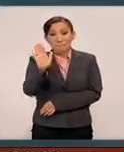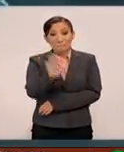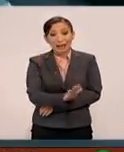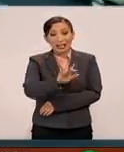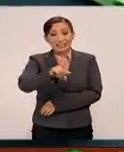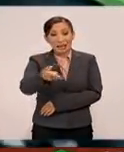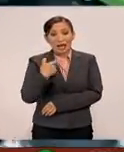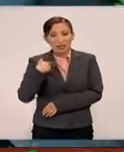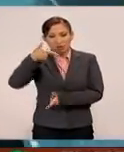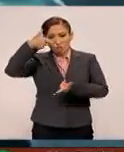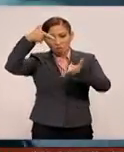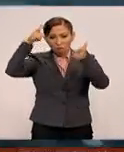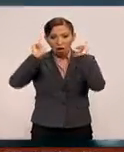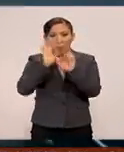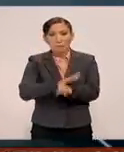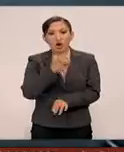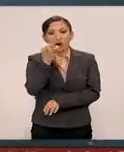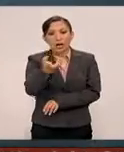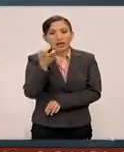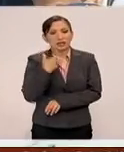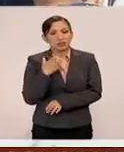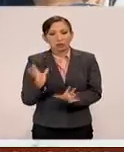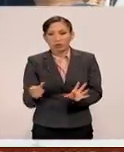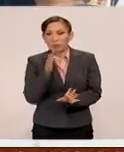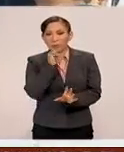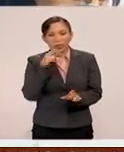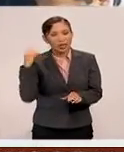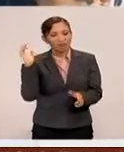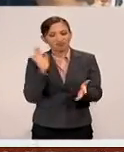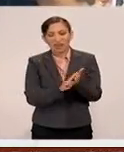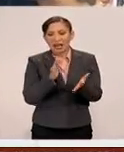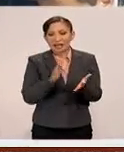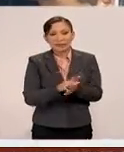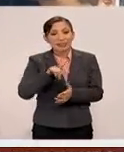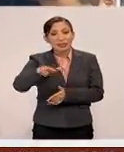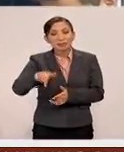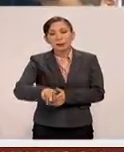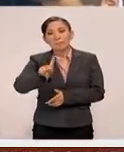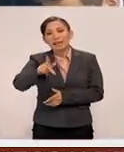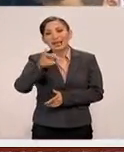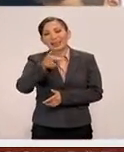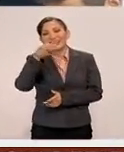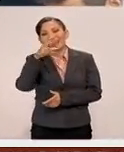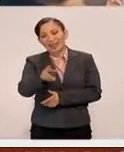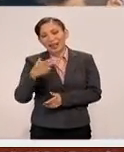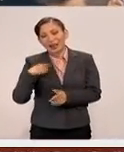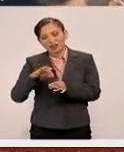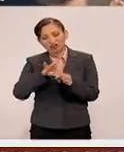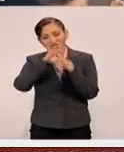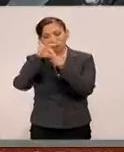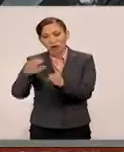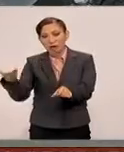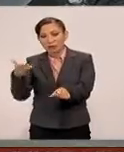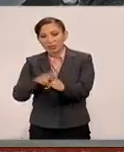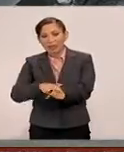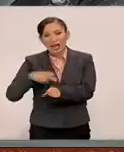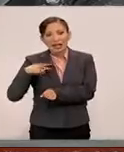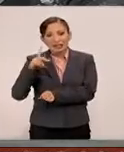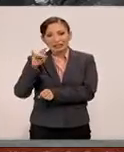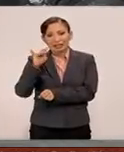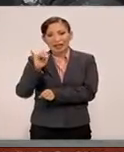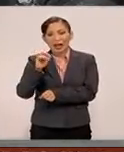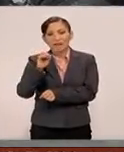es esquizofrénico, por lo que es inimputable. Esto después de que la Procuraduría Capitalina lo llevara al Hospital Psiquiátrico